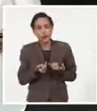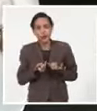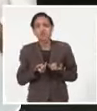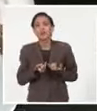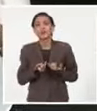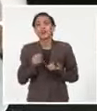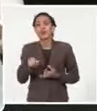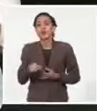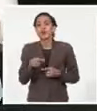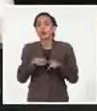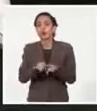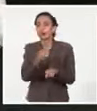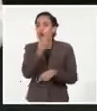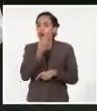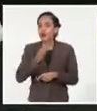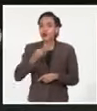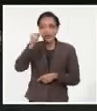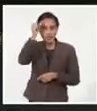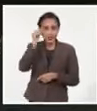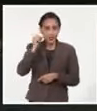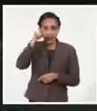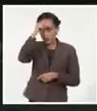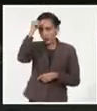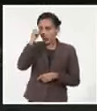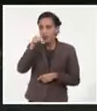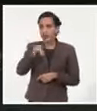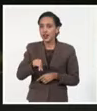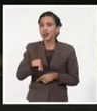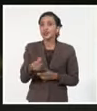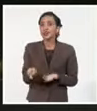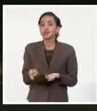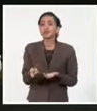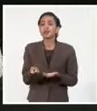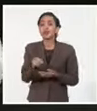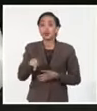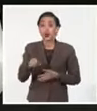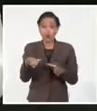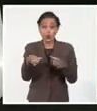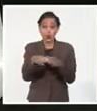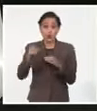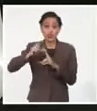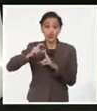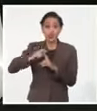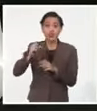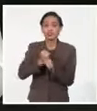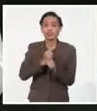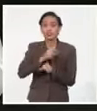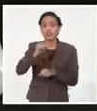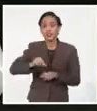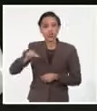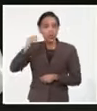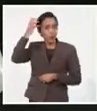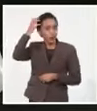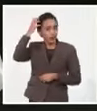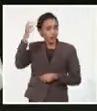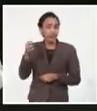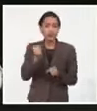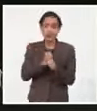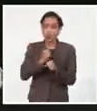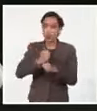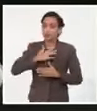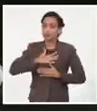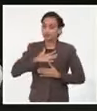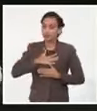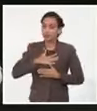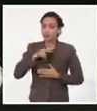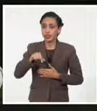vanguardia juvenil, este fin de semana se sumó la convocatoria del movimiento sindical, donde trabajadores estatales y por cuenta propia